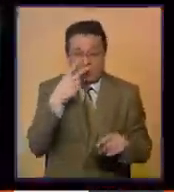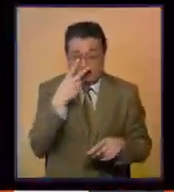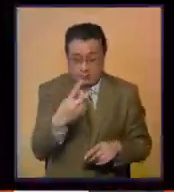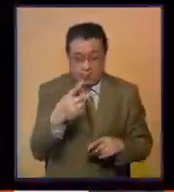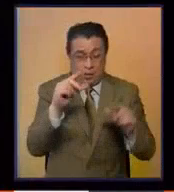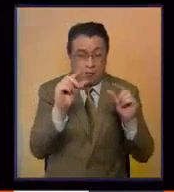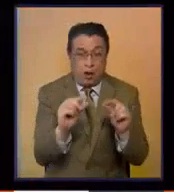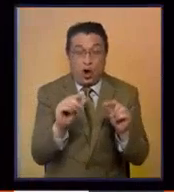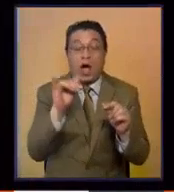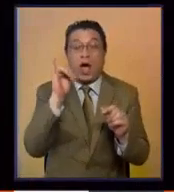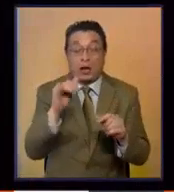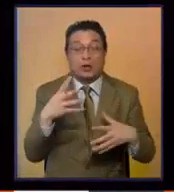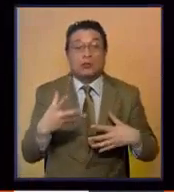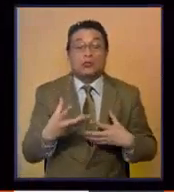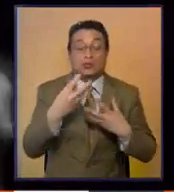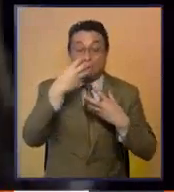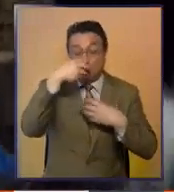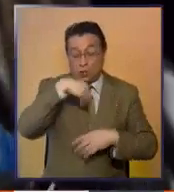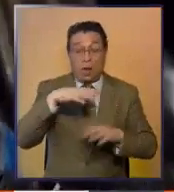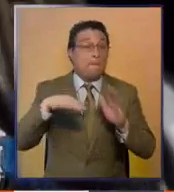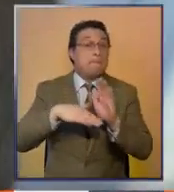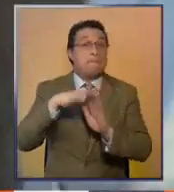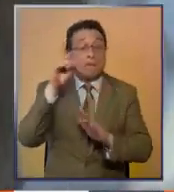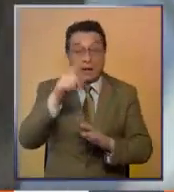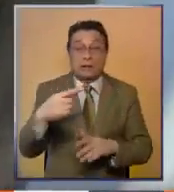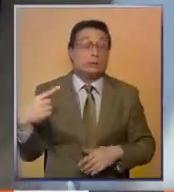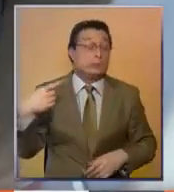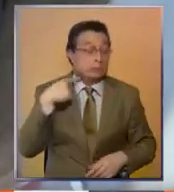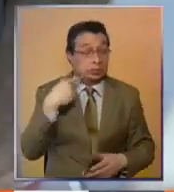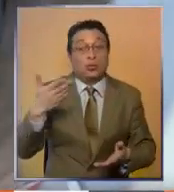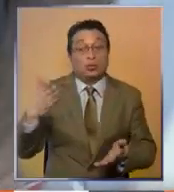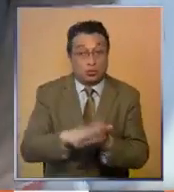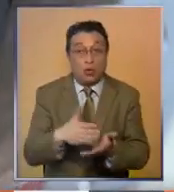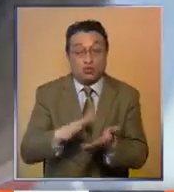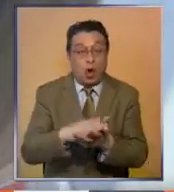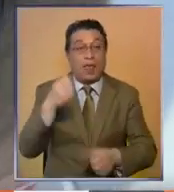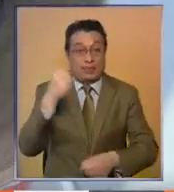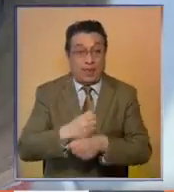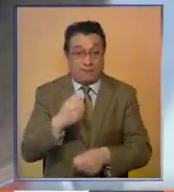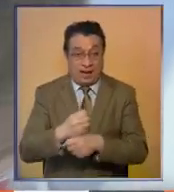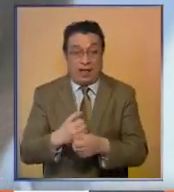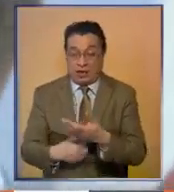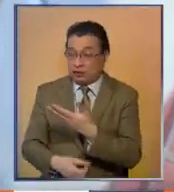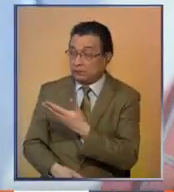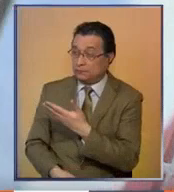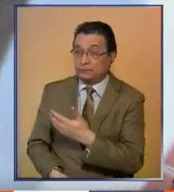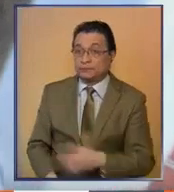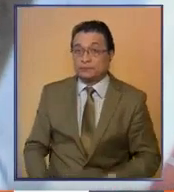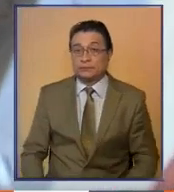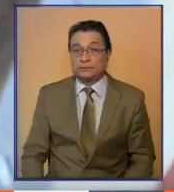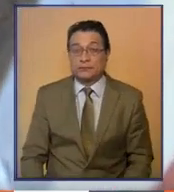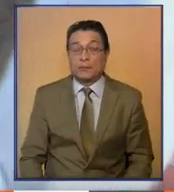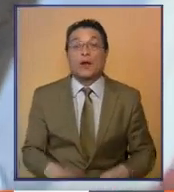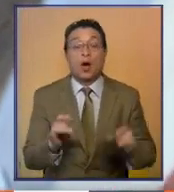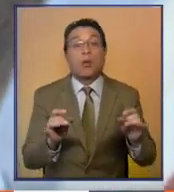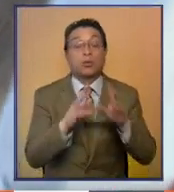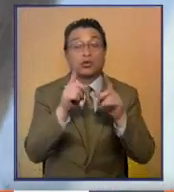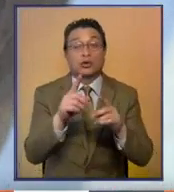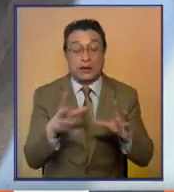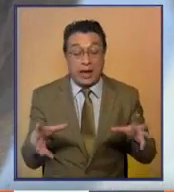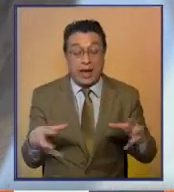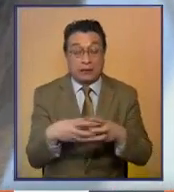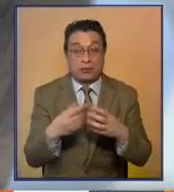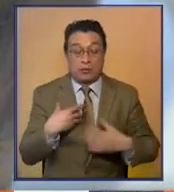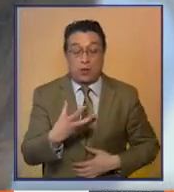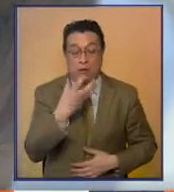y donde las intoxicaciones son la principal amenaza mortal para un trabajador. Si no tiene, por ejemplo, un equipo de respiración